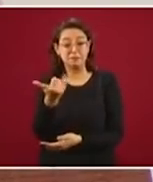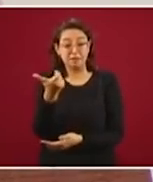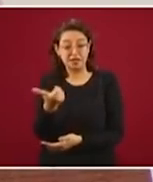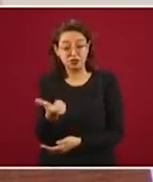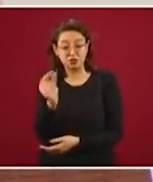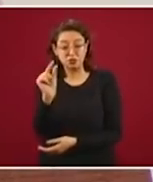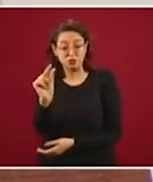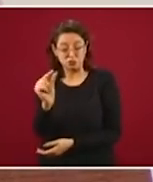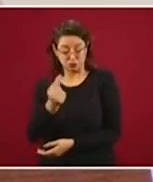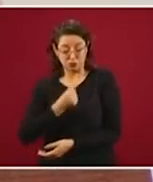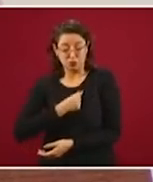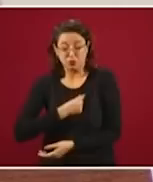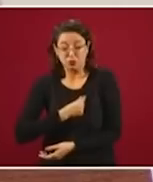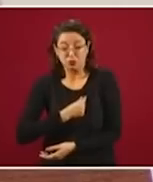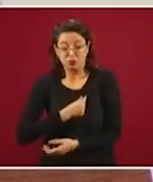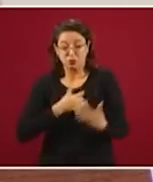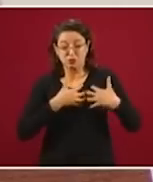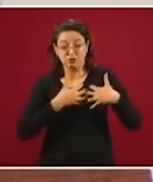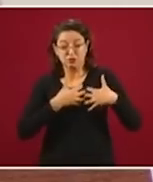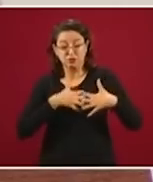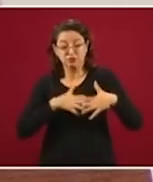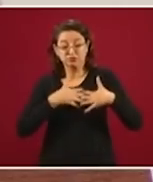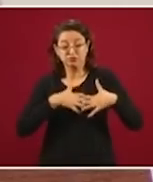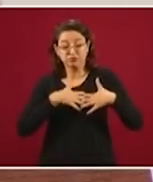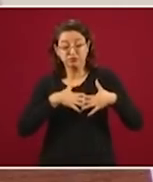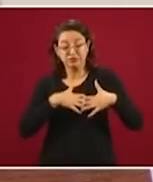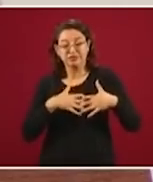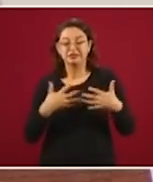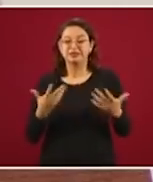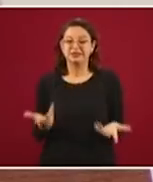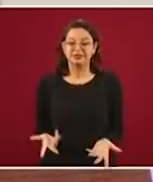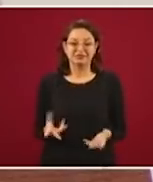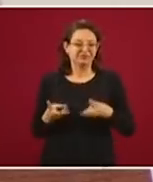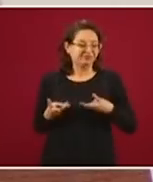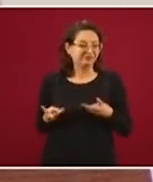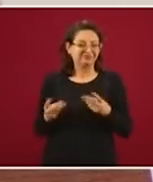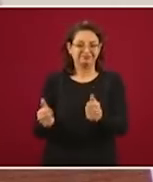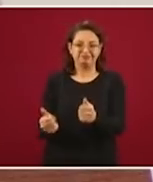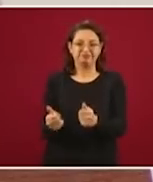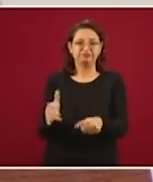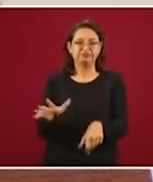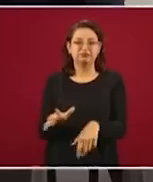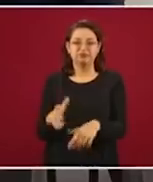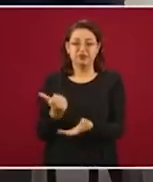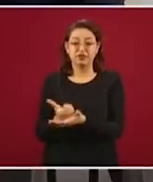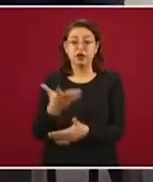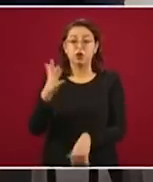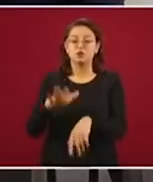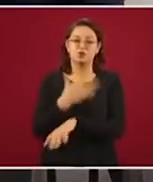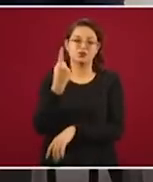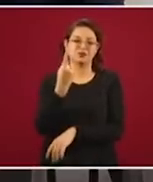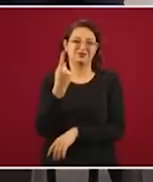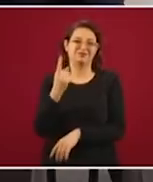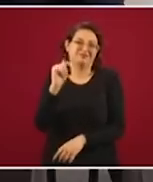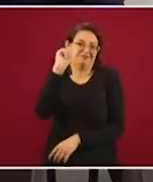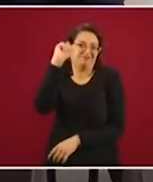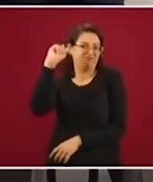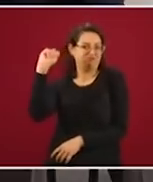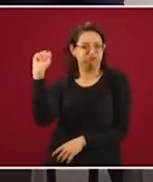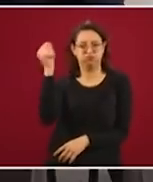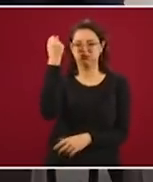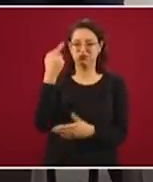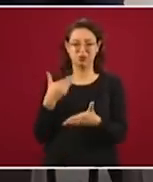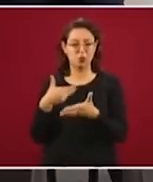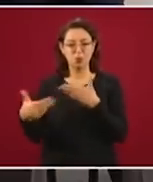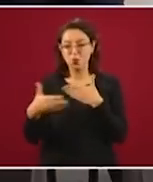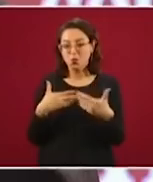piecita. Obviamente el costo tiene que ver en principio con todo el desarrollo tecnológico y de investigación que llevó